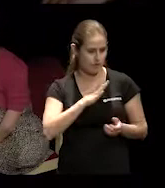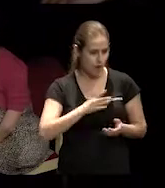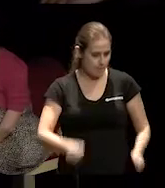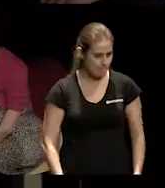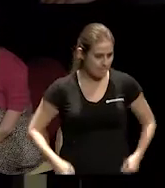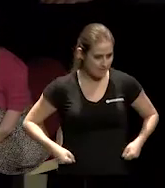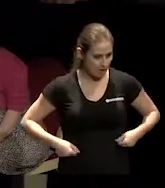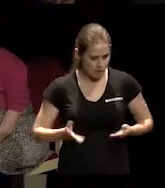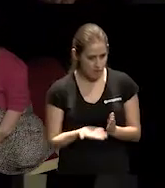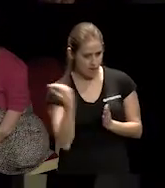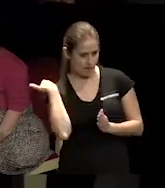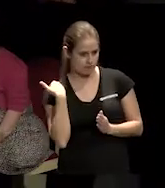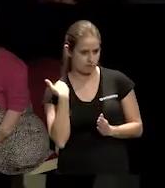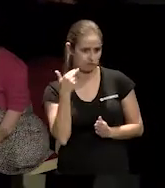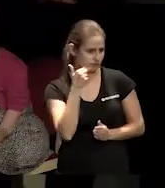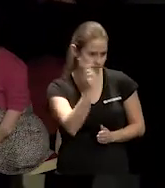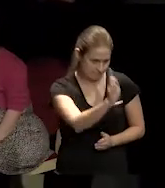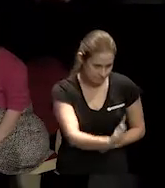¿vale?